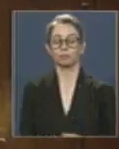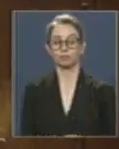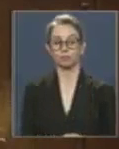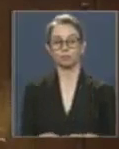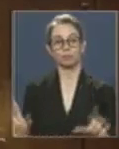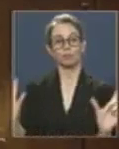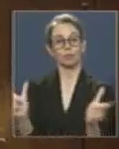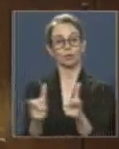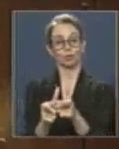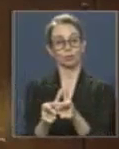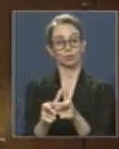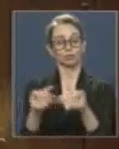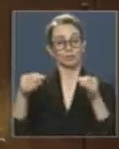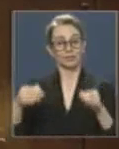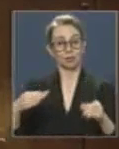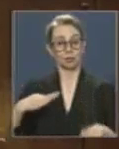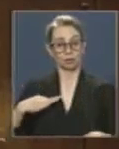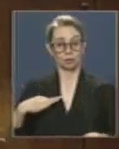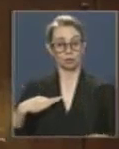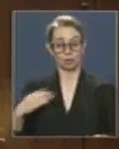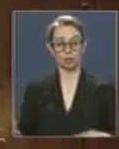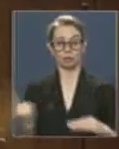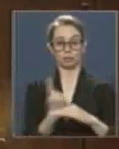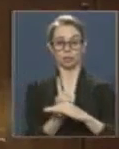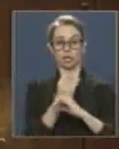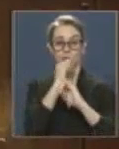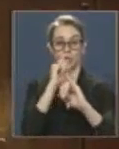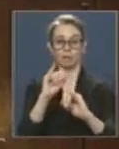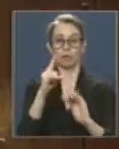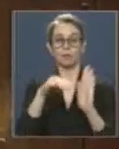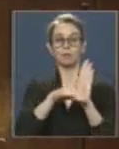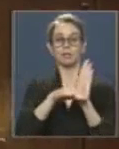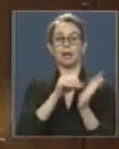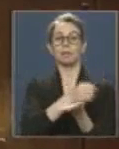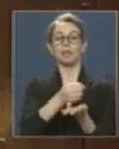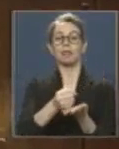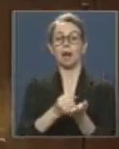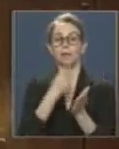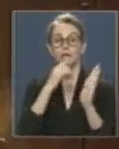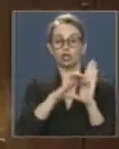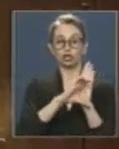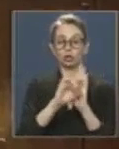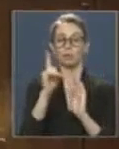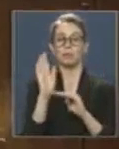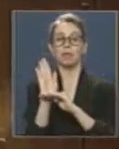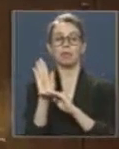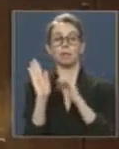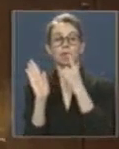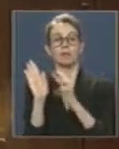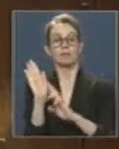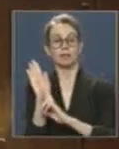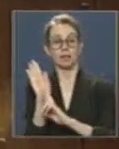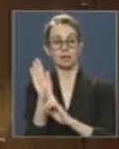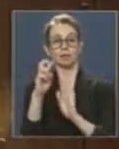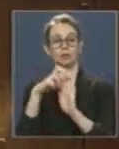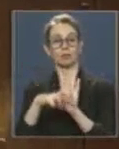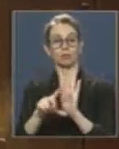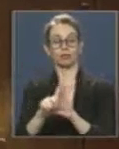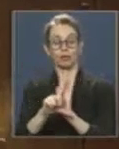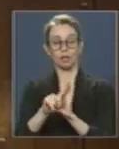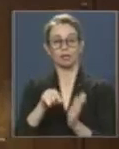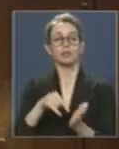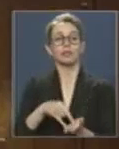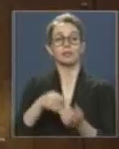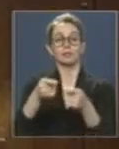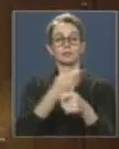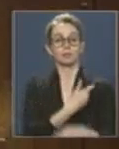La Comisión de Seguridad Ciudadana viene a informar, en primer trámite constitucional y primero reglamentario, el proyecto de ley